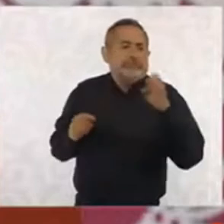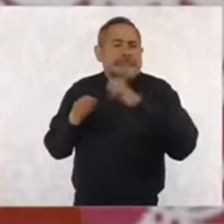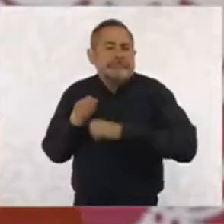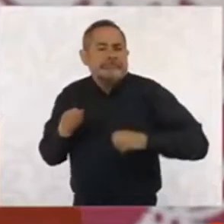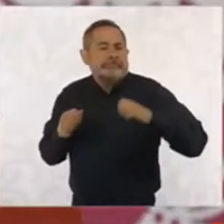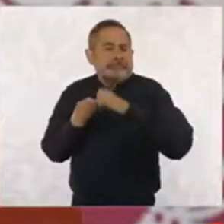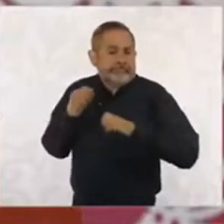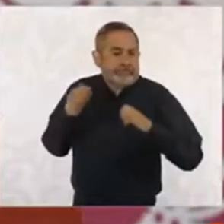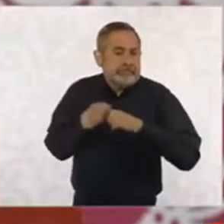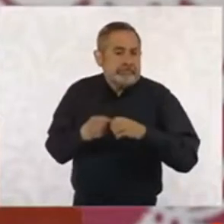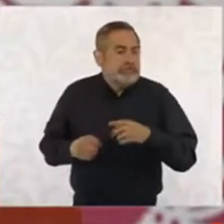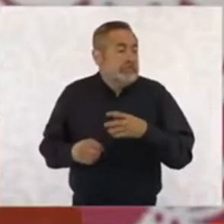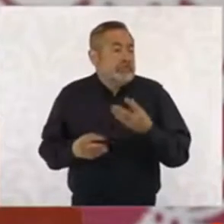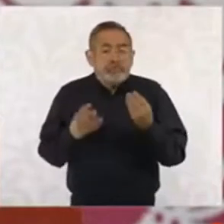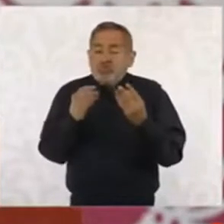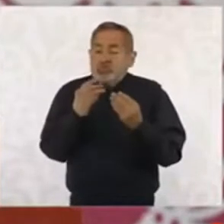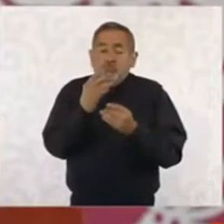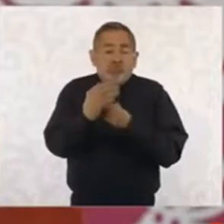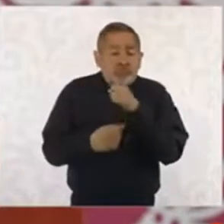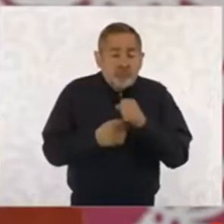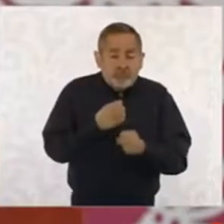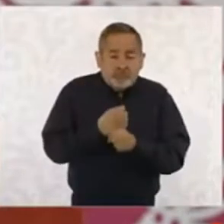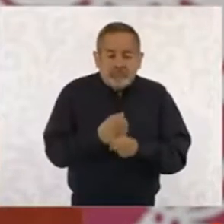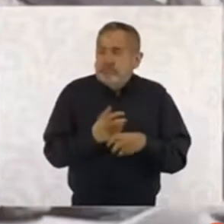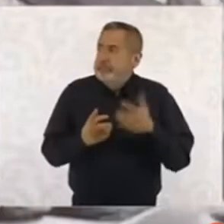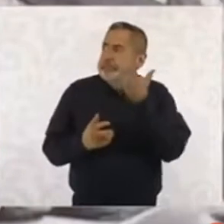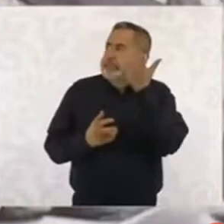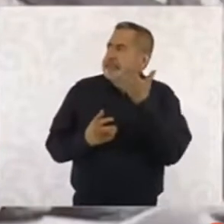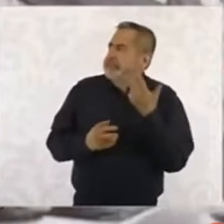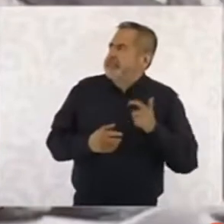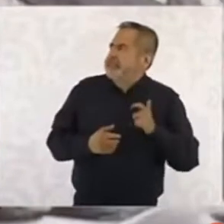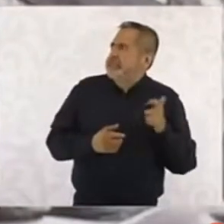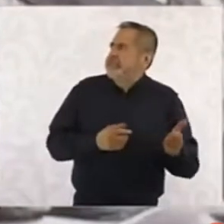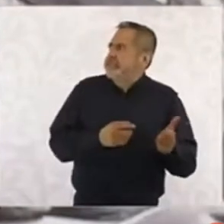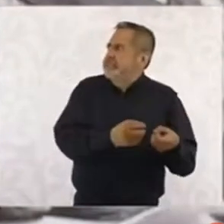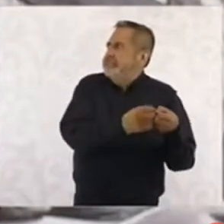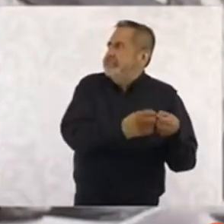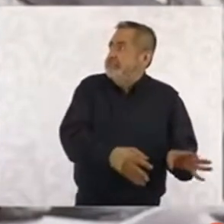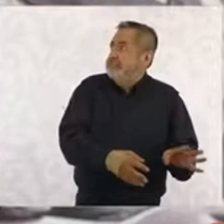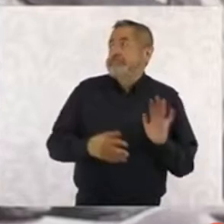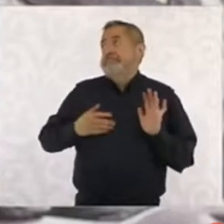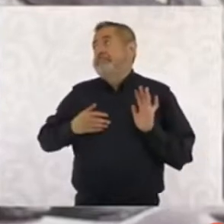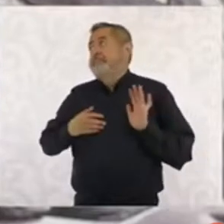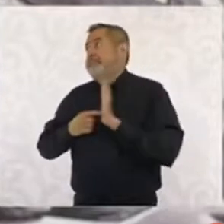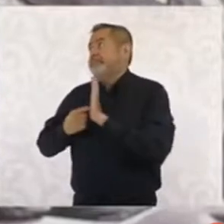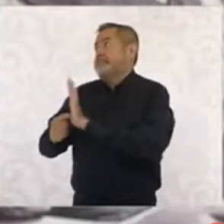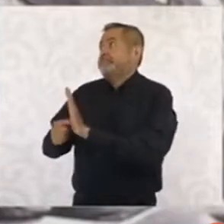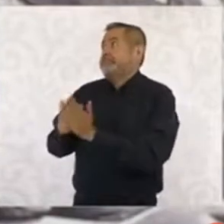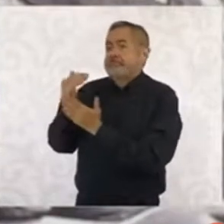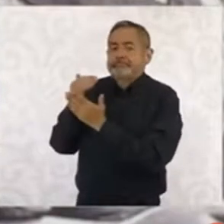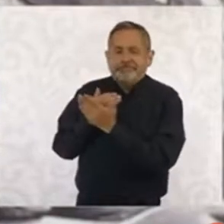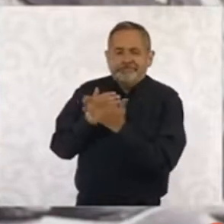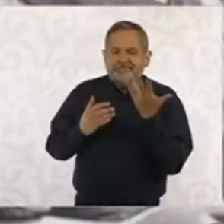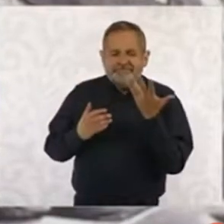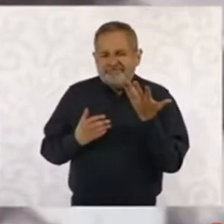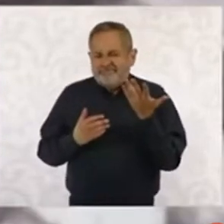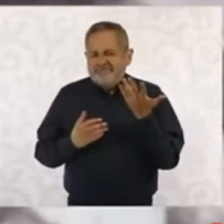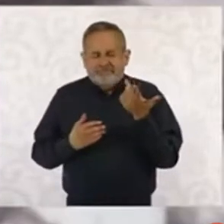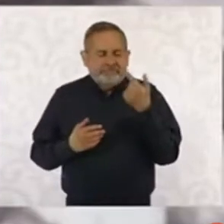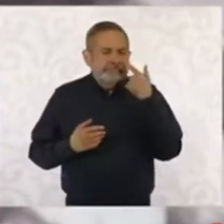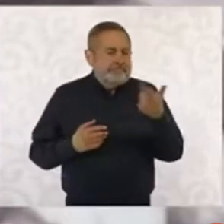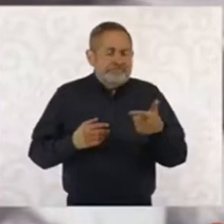de haber usado pérdidas durante años de empresas que fueron adquiriendo con el paso del tiempo, en la mayoría de